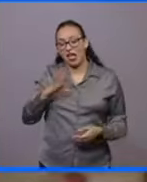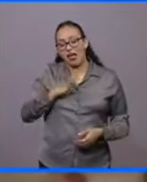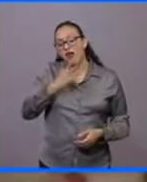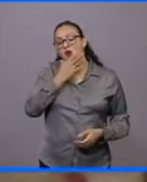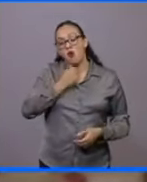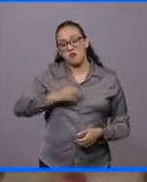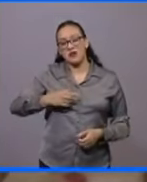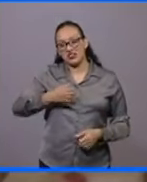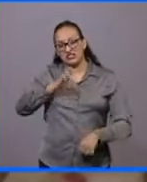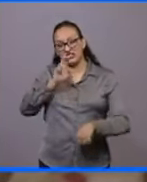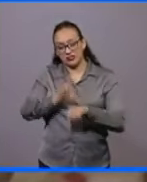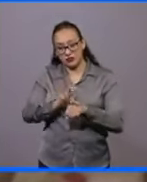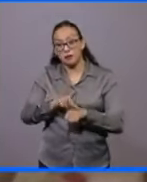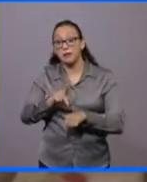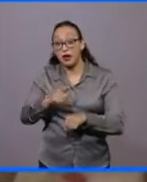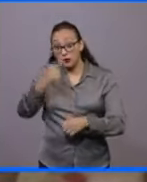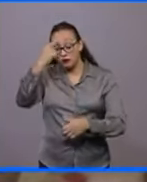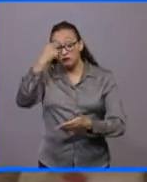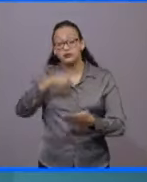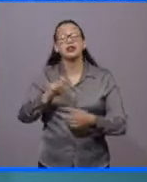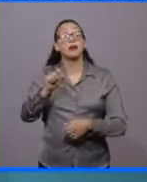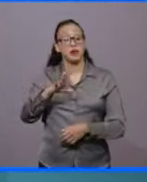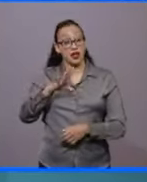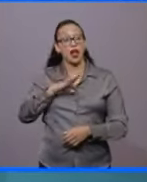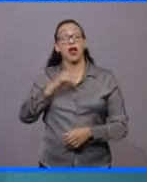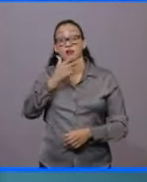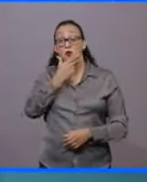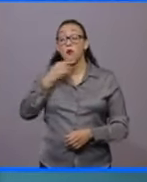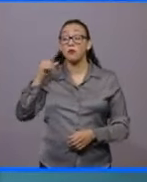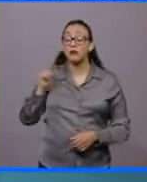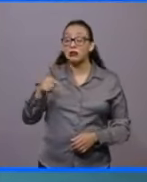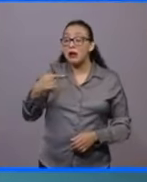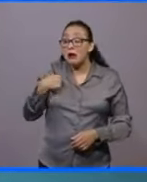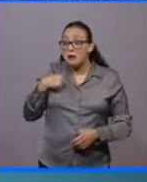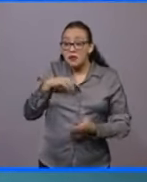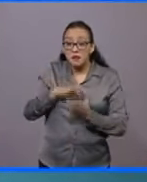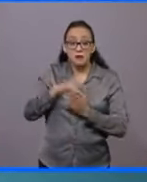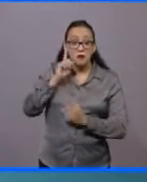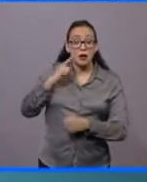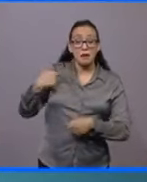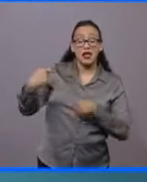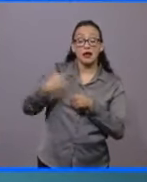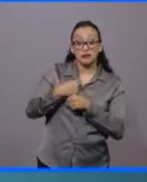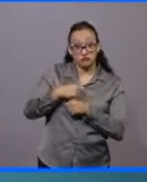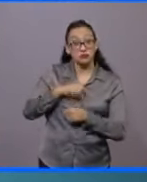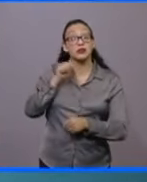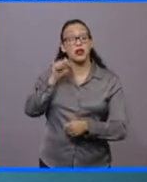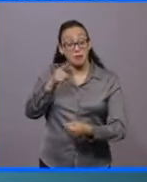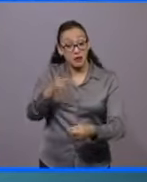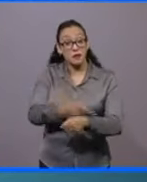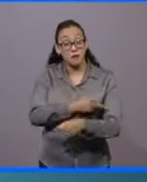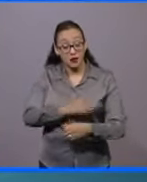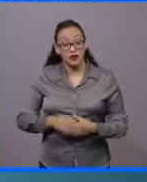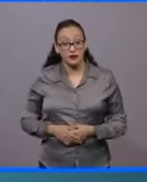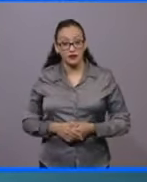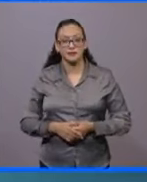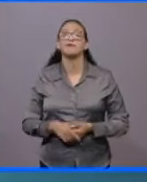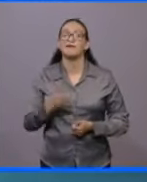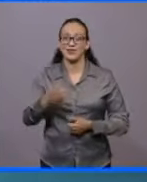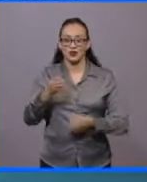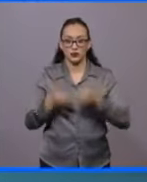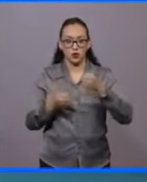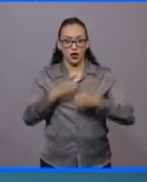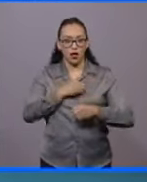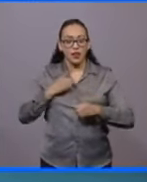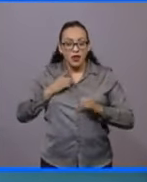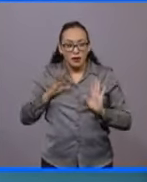embargo, también se presentan hombres como víctimas. Los juzgadores tienen que juzgar con objetividad y